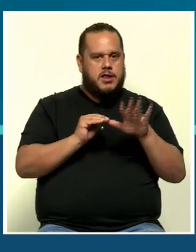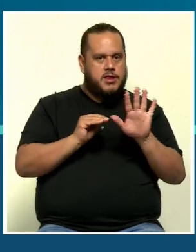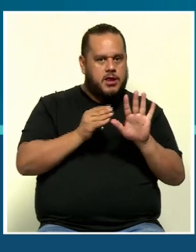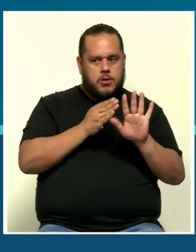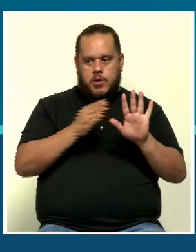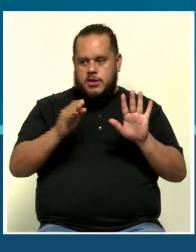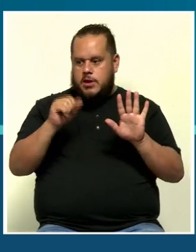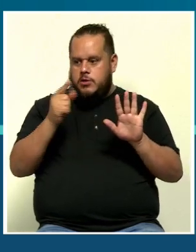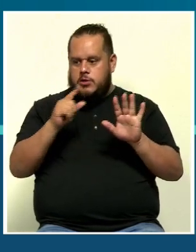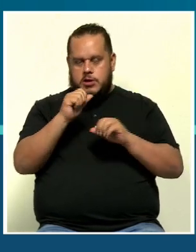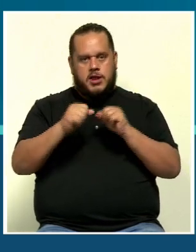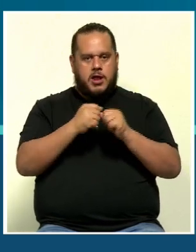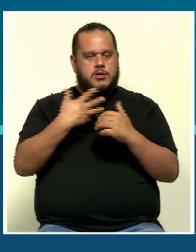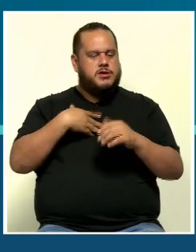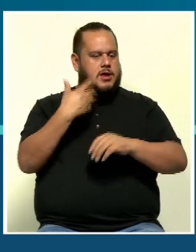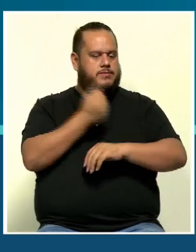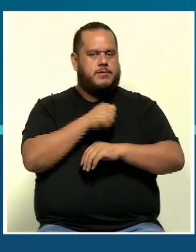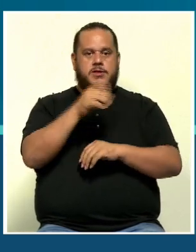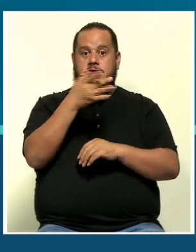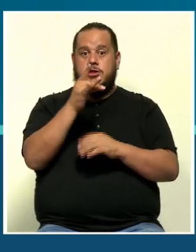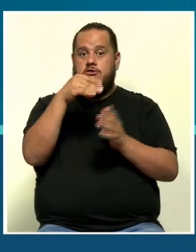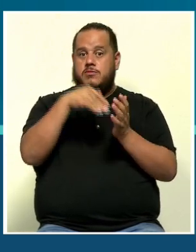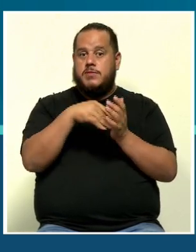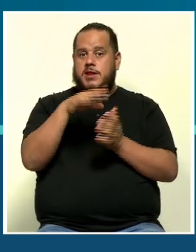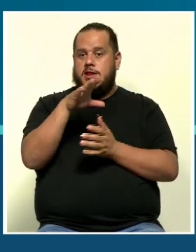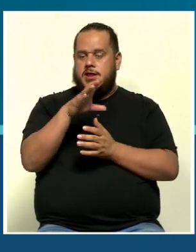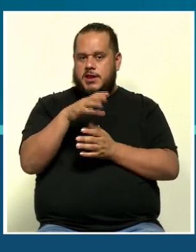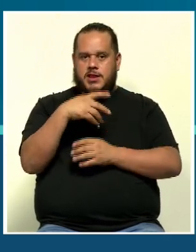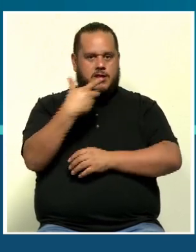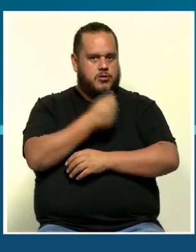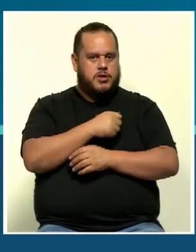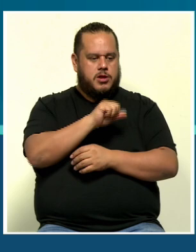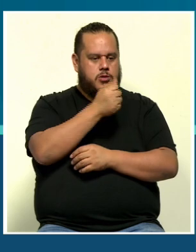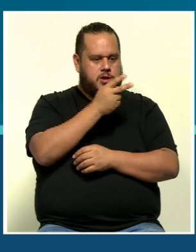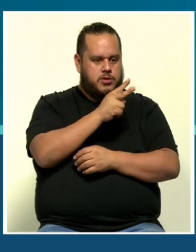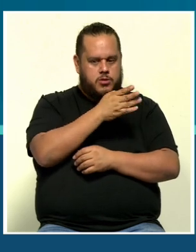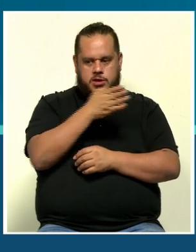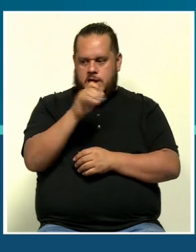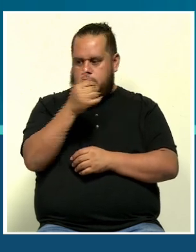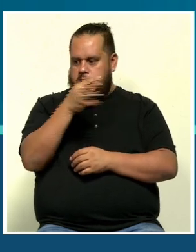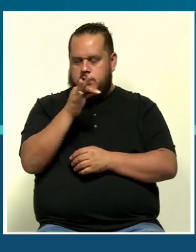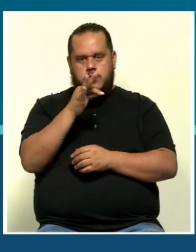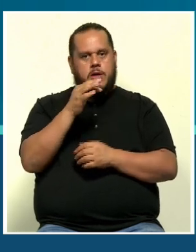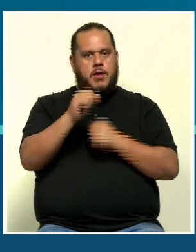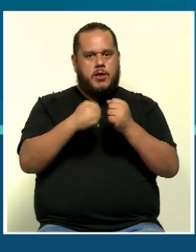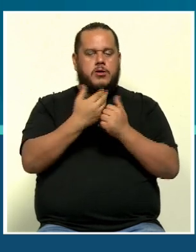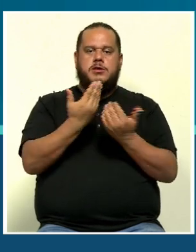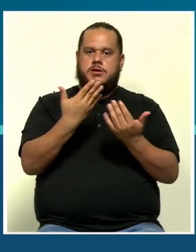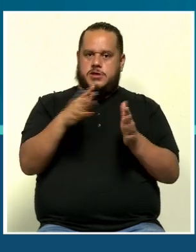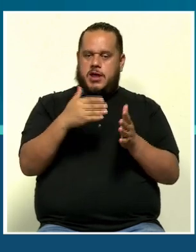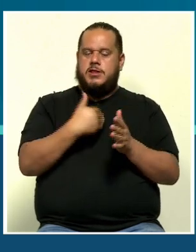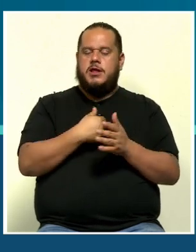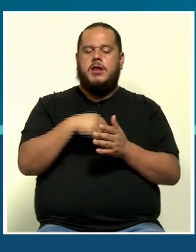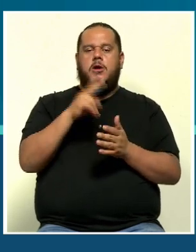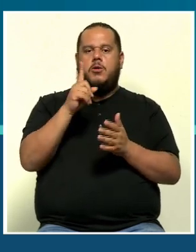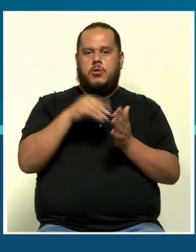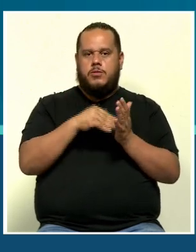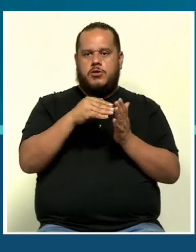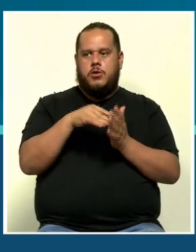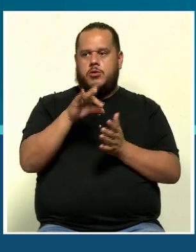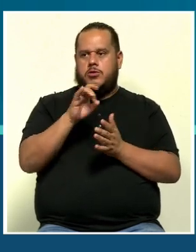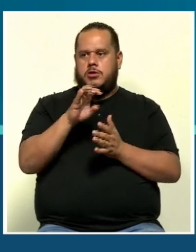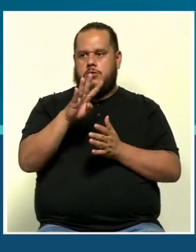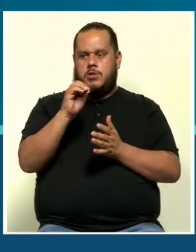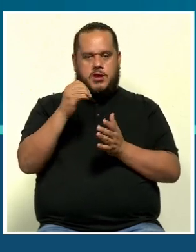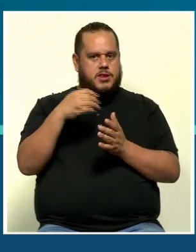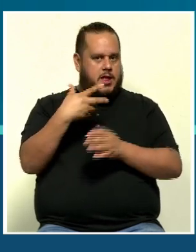se les aplicaron 18.569 dosis. Los de 12 a 19 años ya tienen 1.002.840